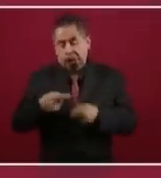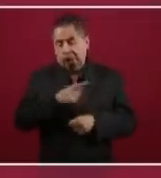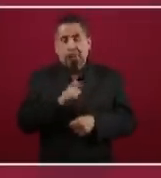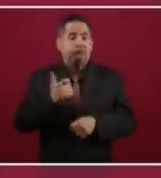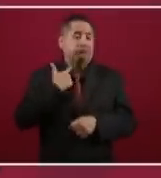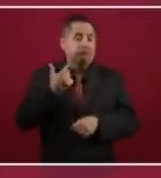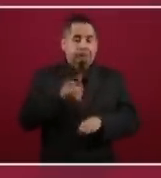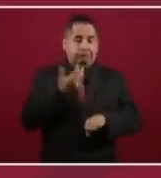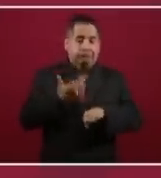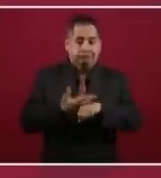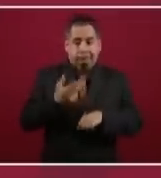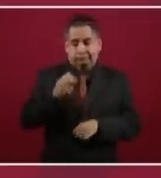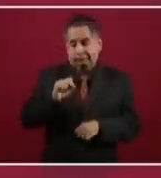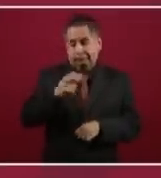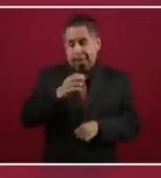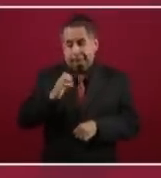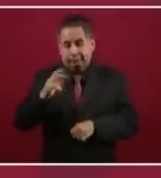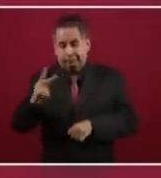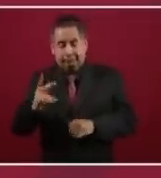Los